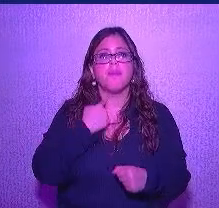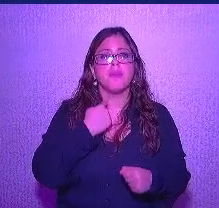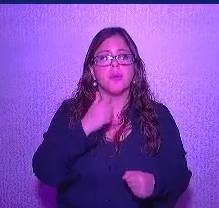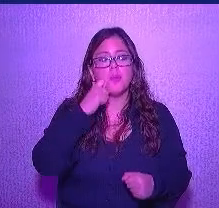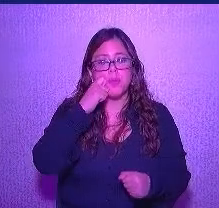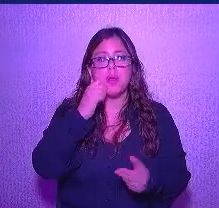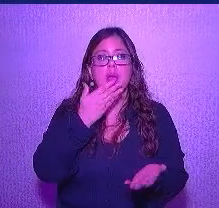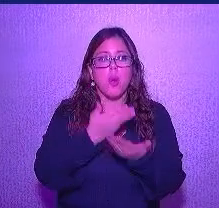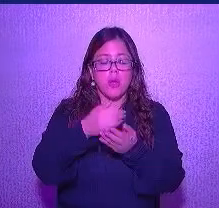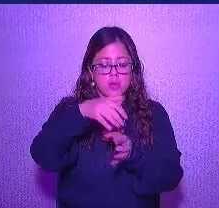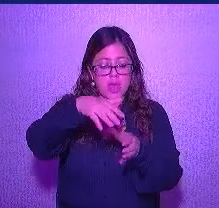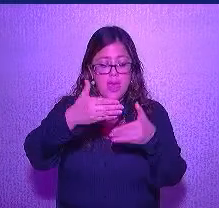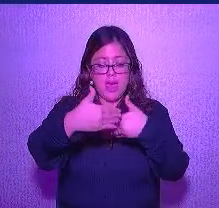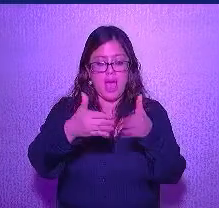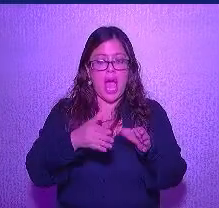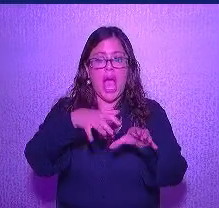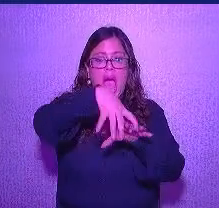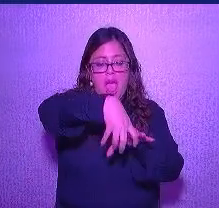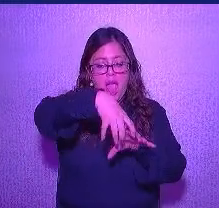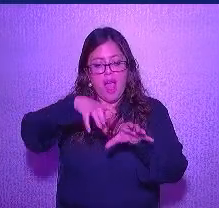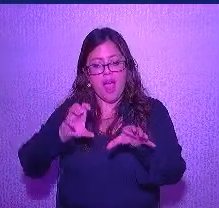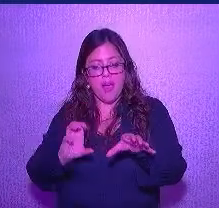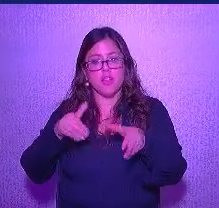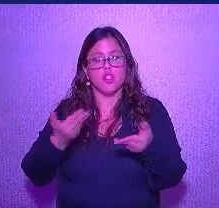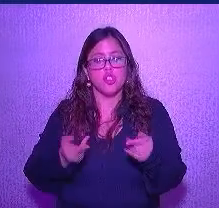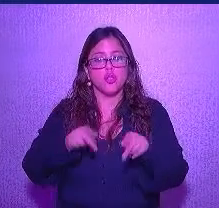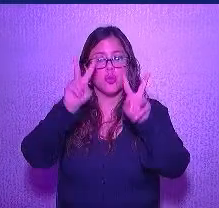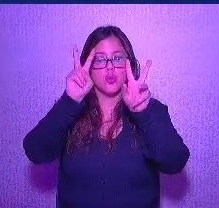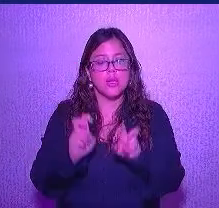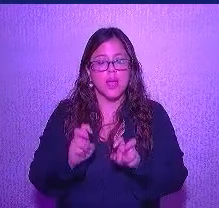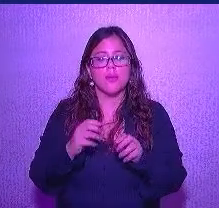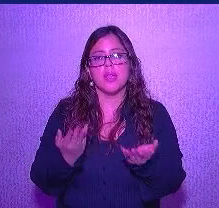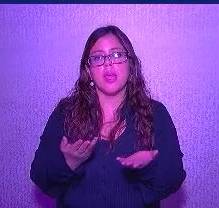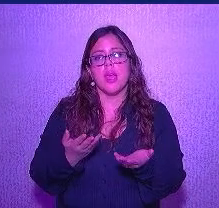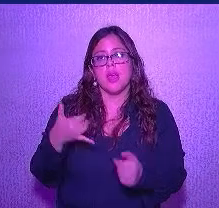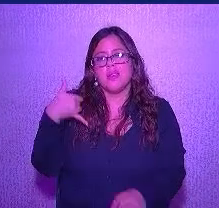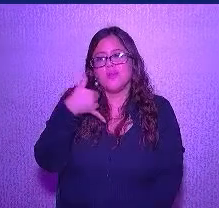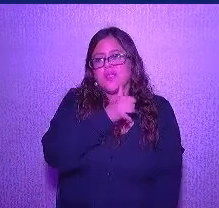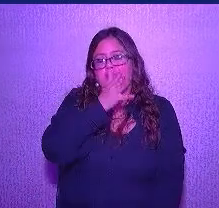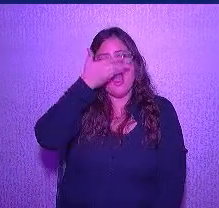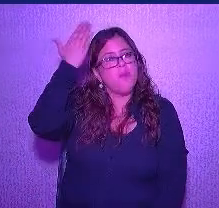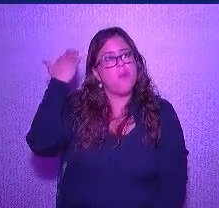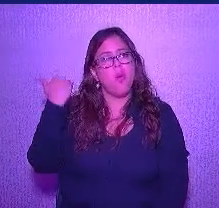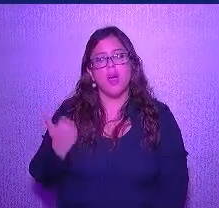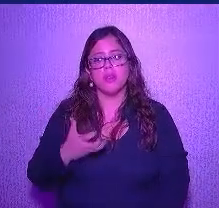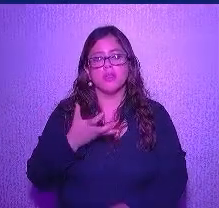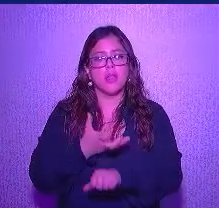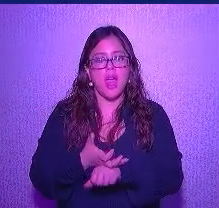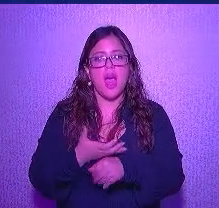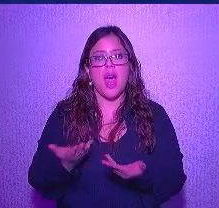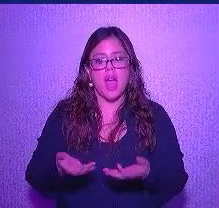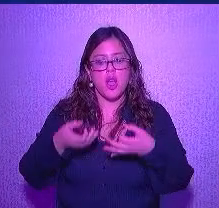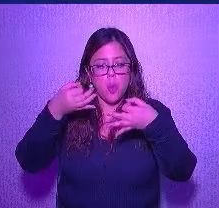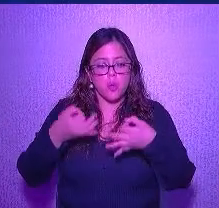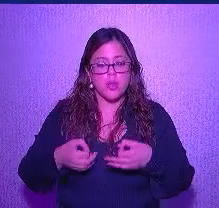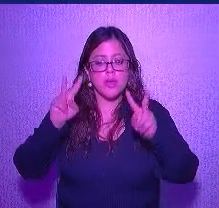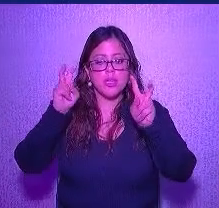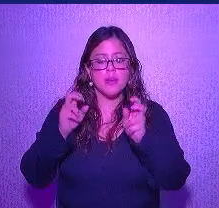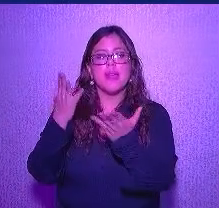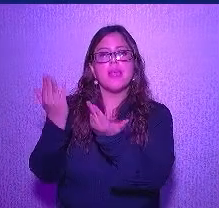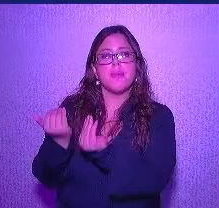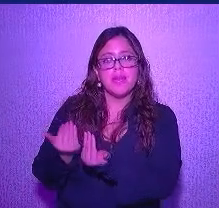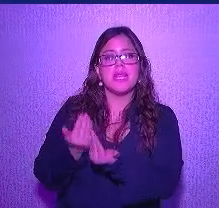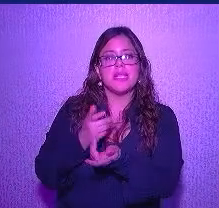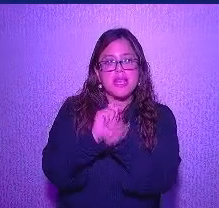esa caja entonces hay todo un tema que hace mucho tiempo se posiciona en la expectativa de